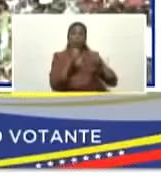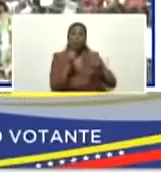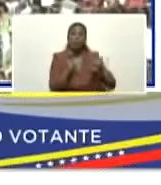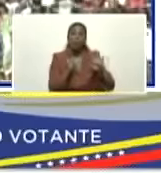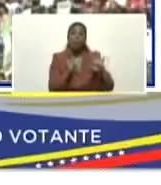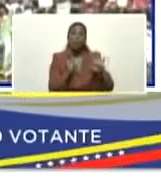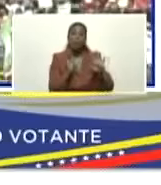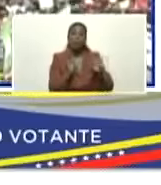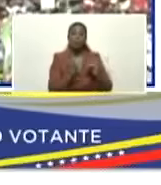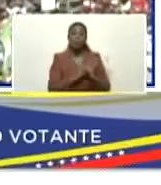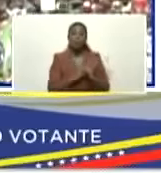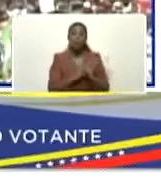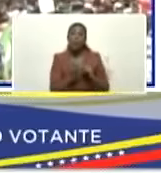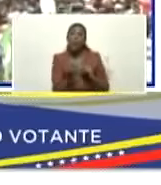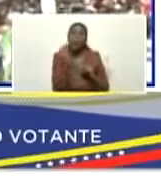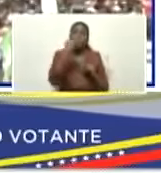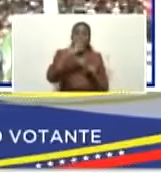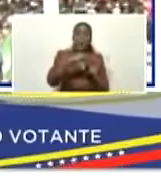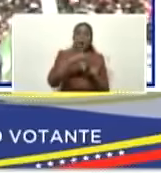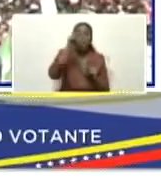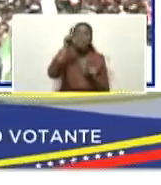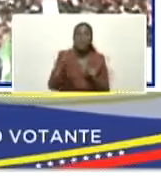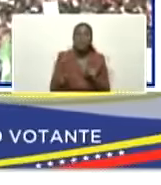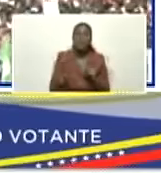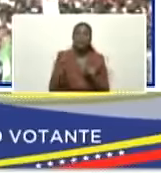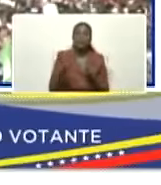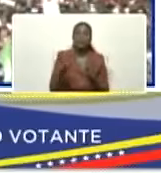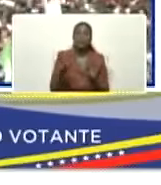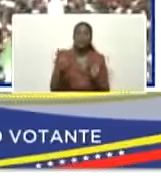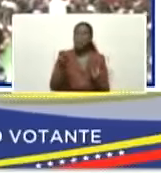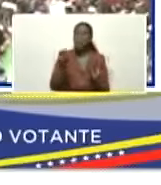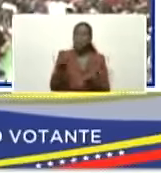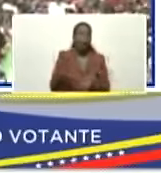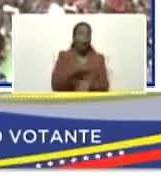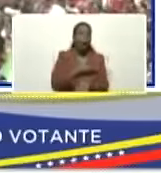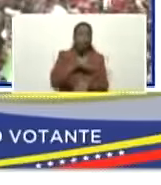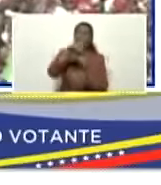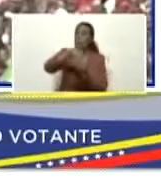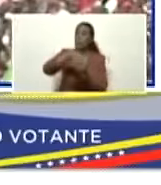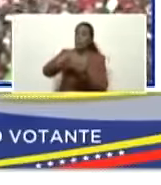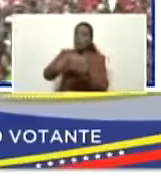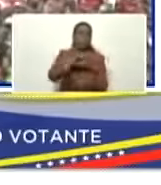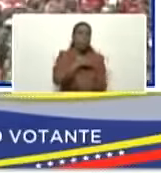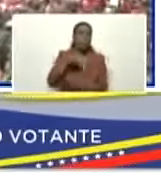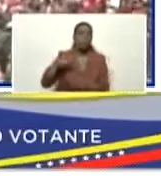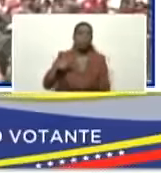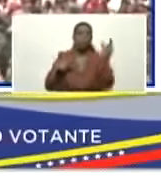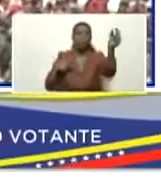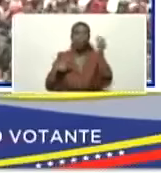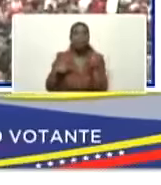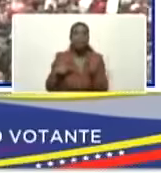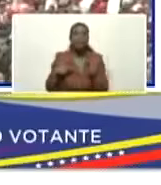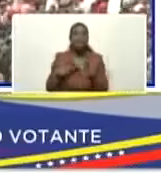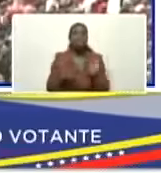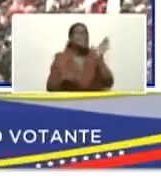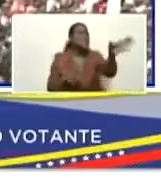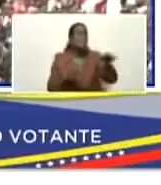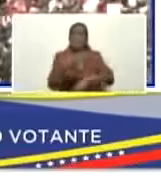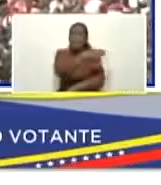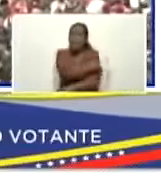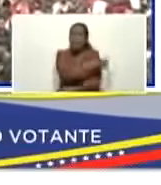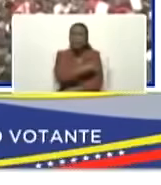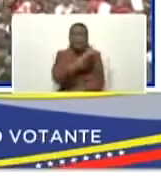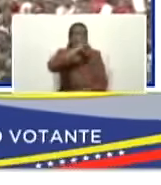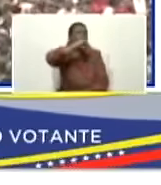menos, a un votante que nunca haya votado por nosotros, que haya sido